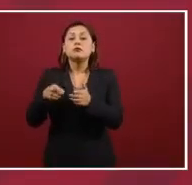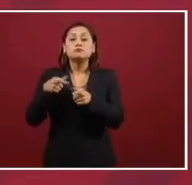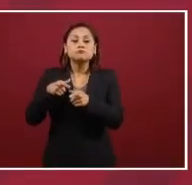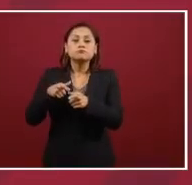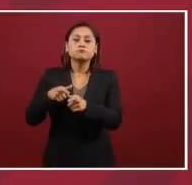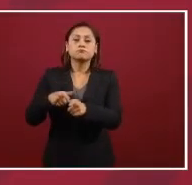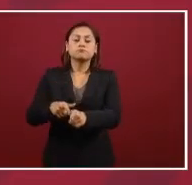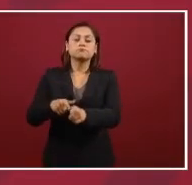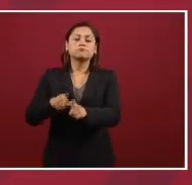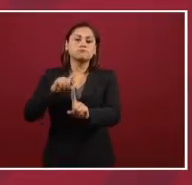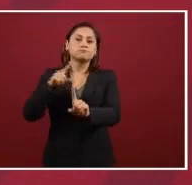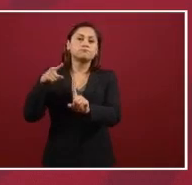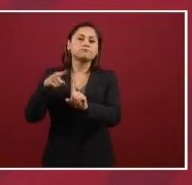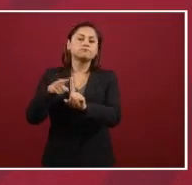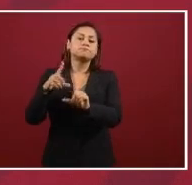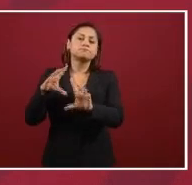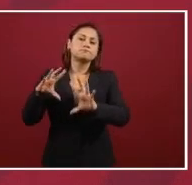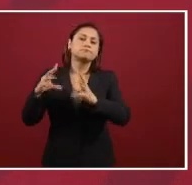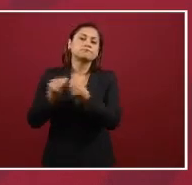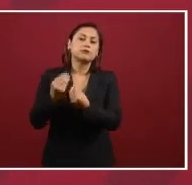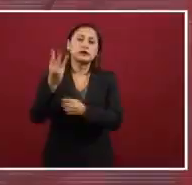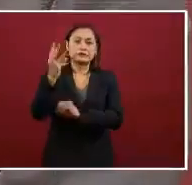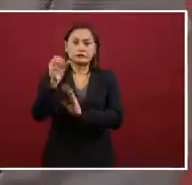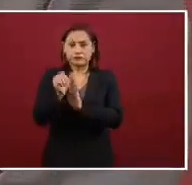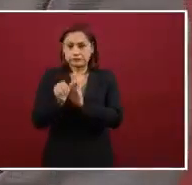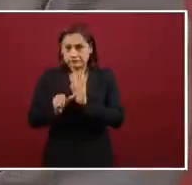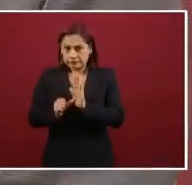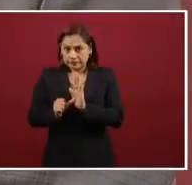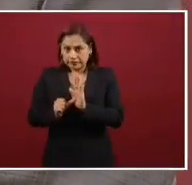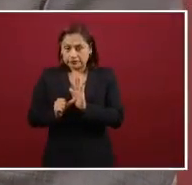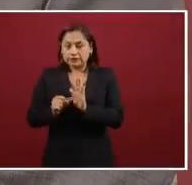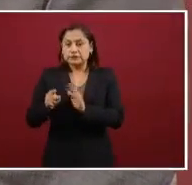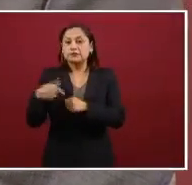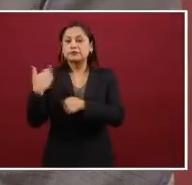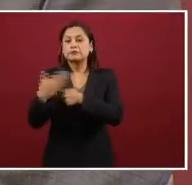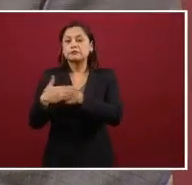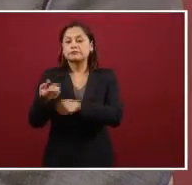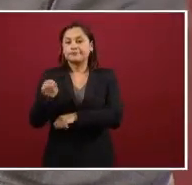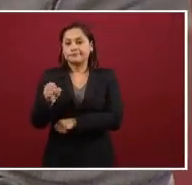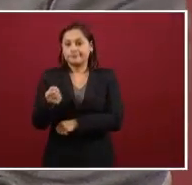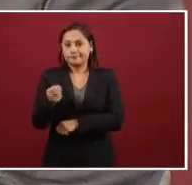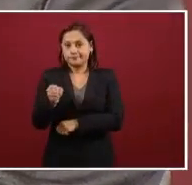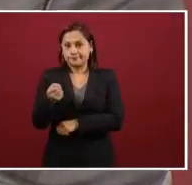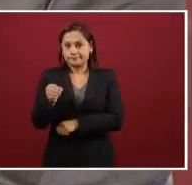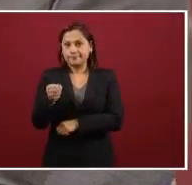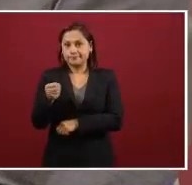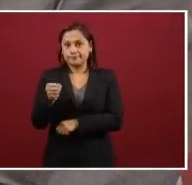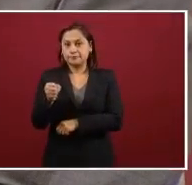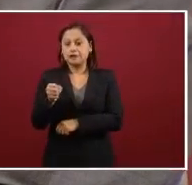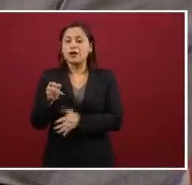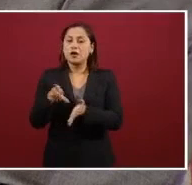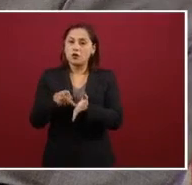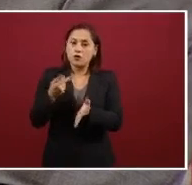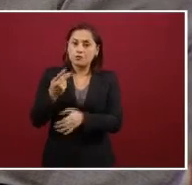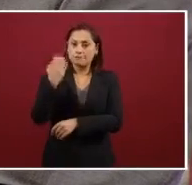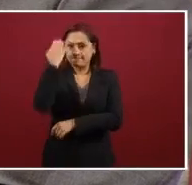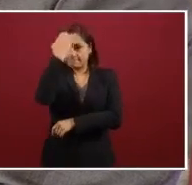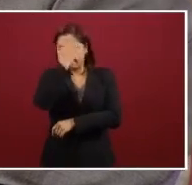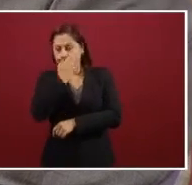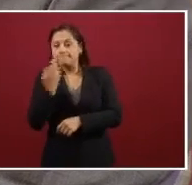los 3 meses que se cumplen en septiembre, que va a ser la otra